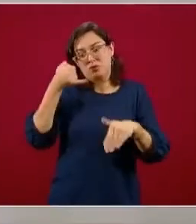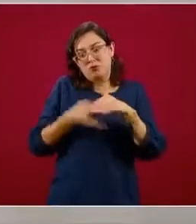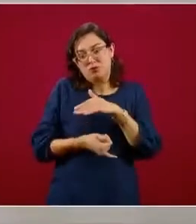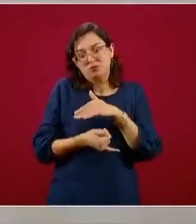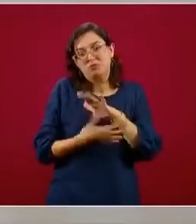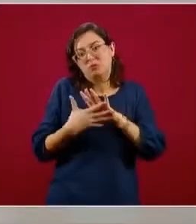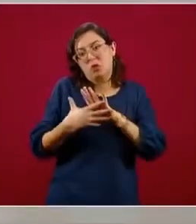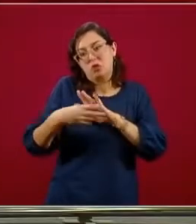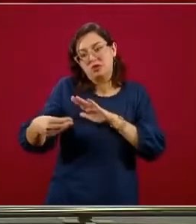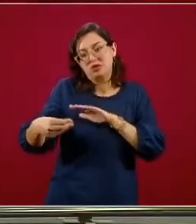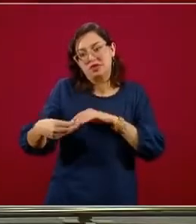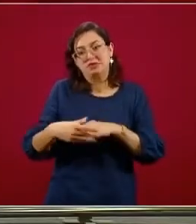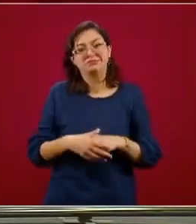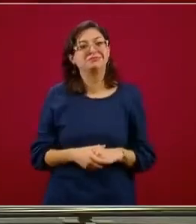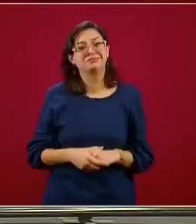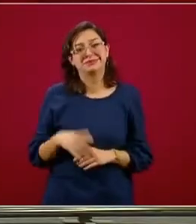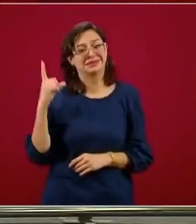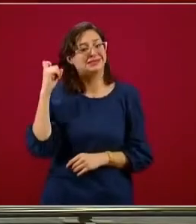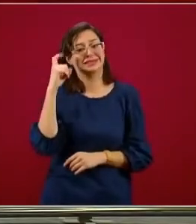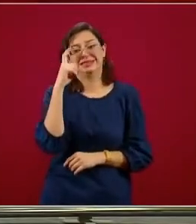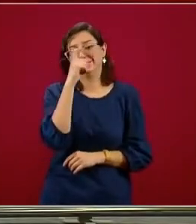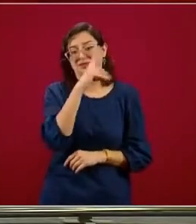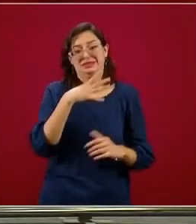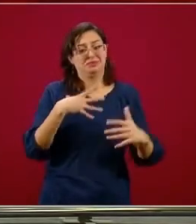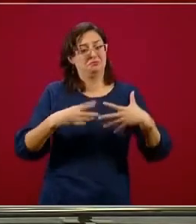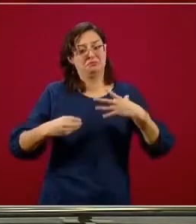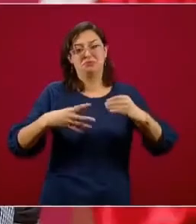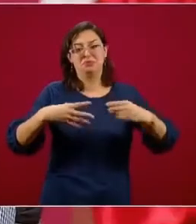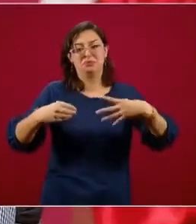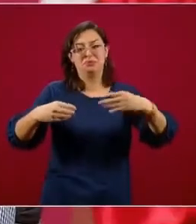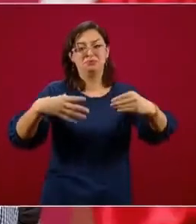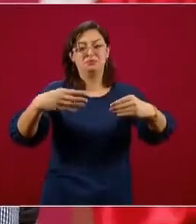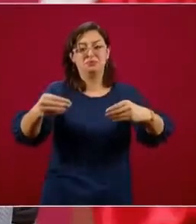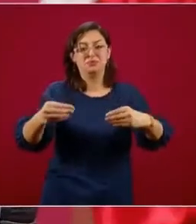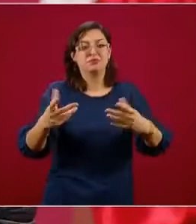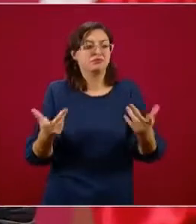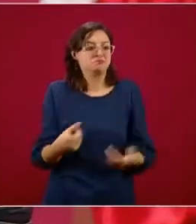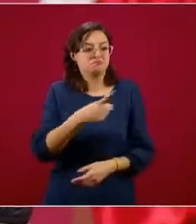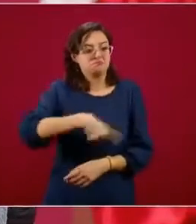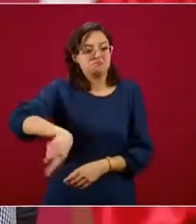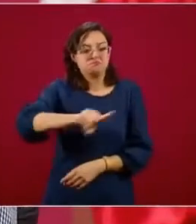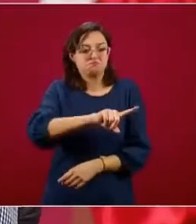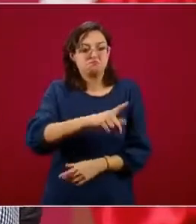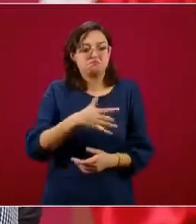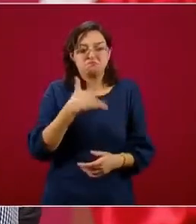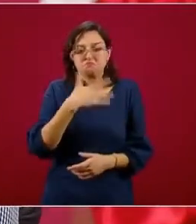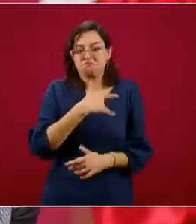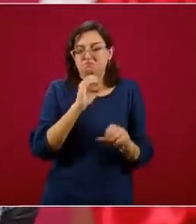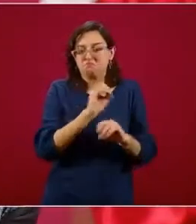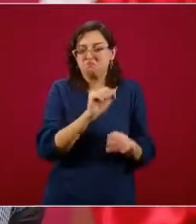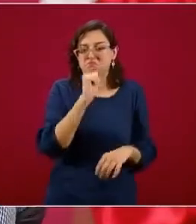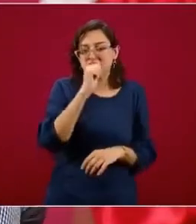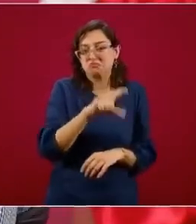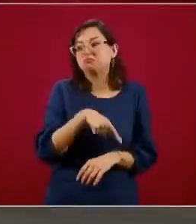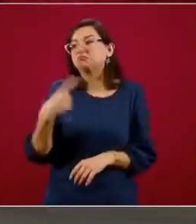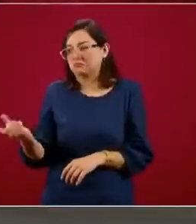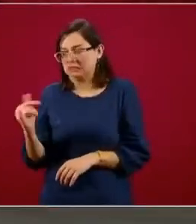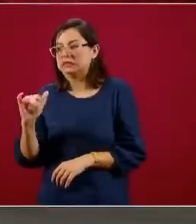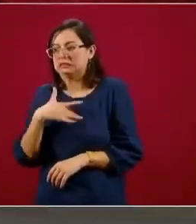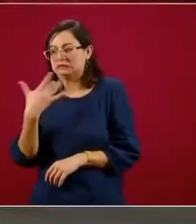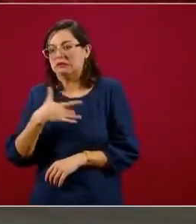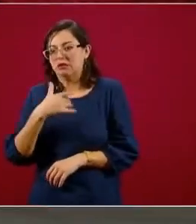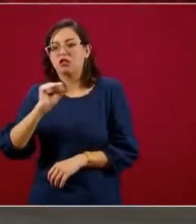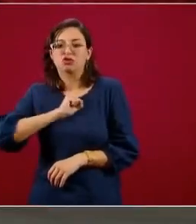dar. Por eso es mucho menor la posibilidad de ese contagio en relación a las personas que sí están sintomáticas y que están tosiendo